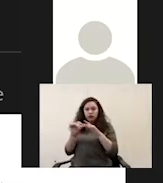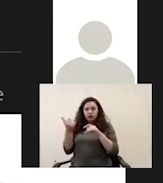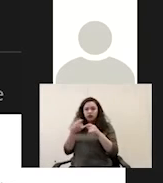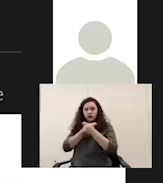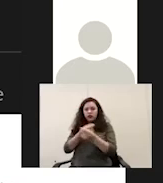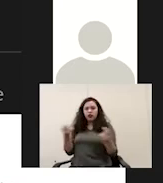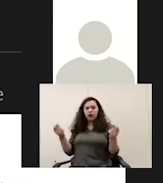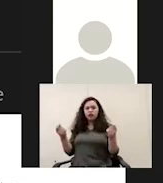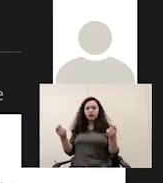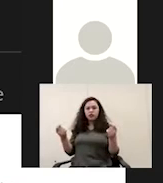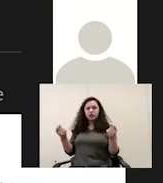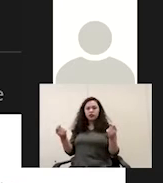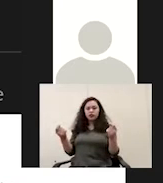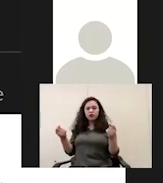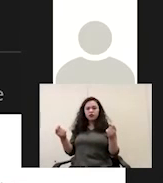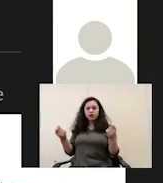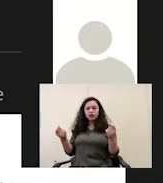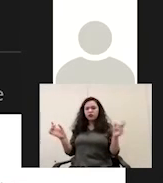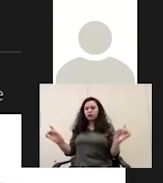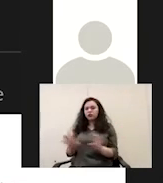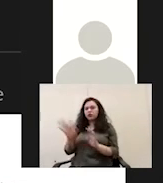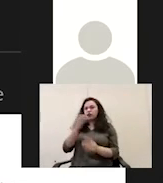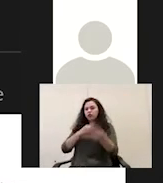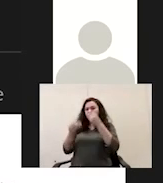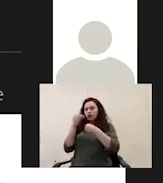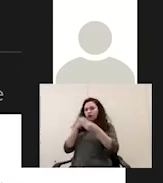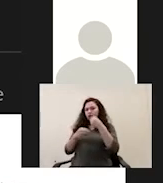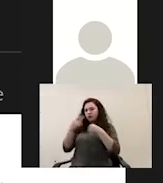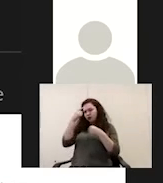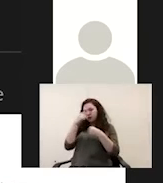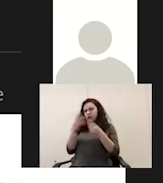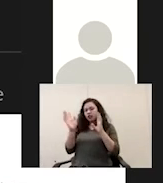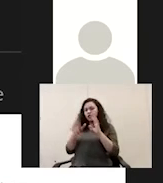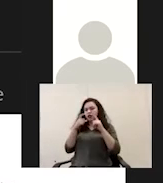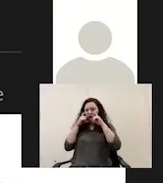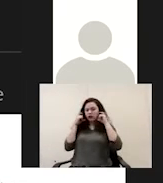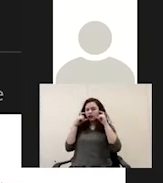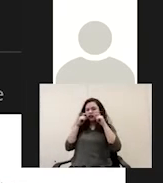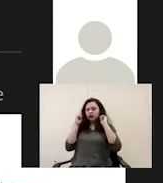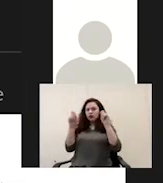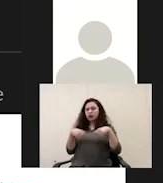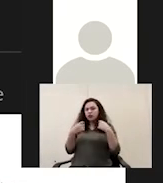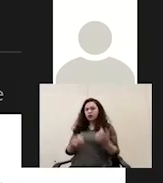a lo mejor en el momento de lunch, que es el momento en el que se van a quitar el cubrebocas, no tuvieron el